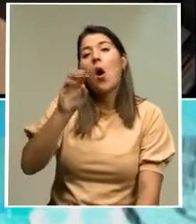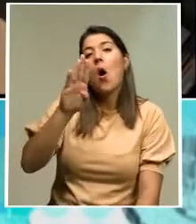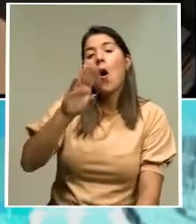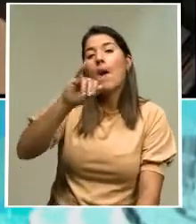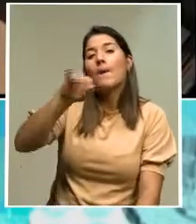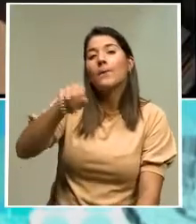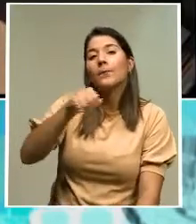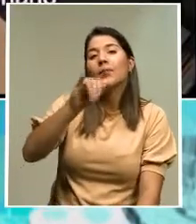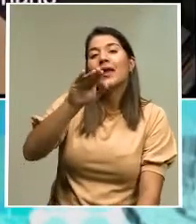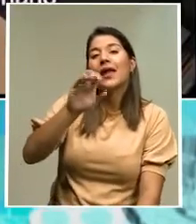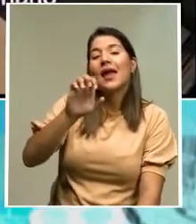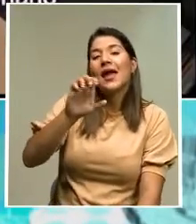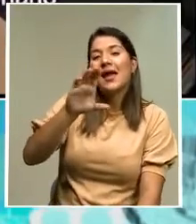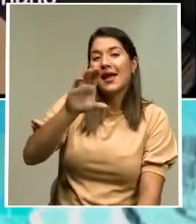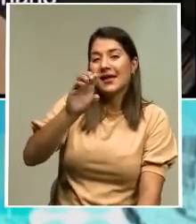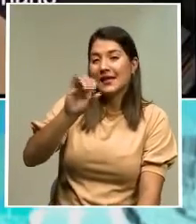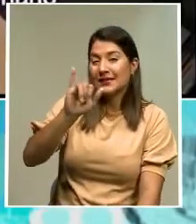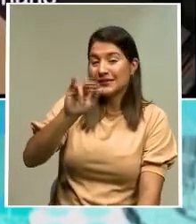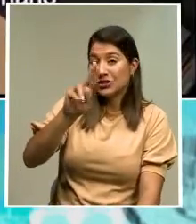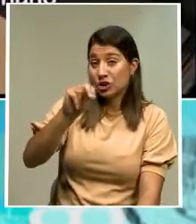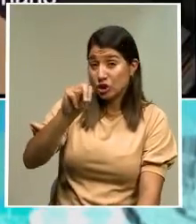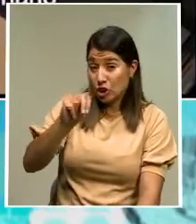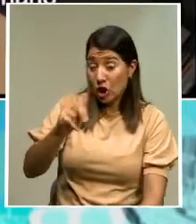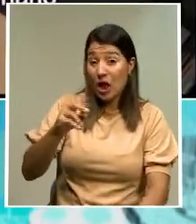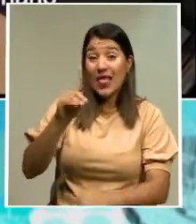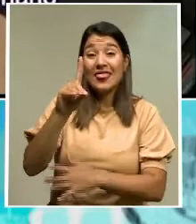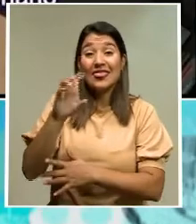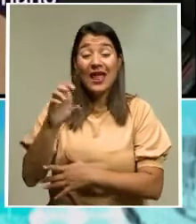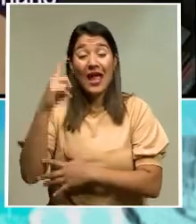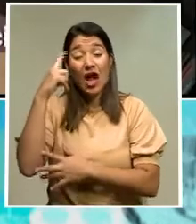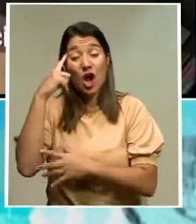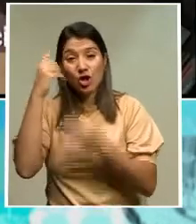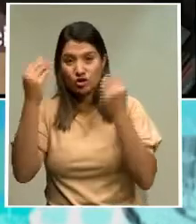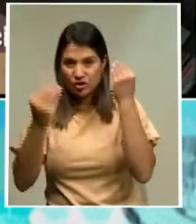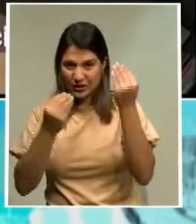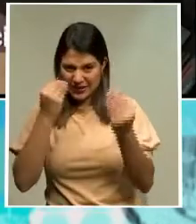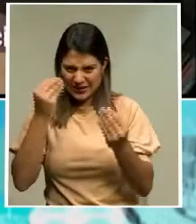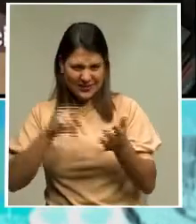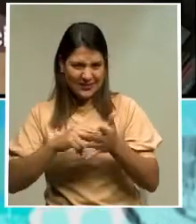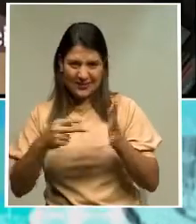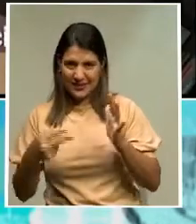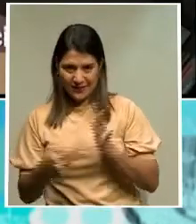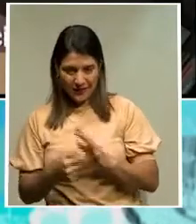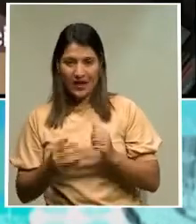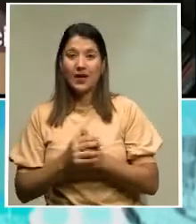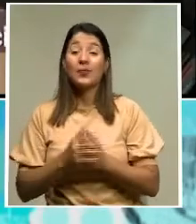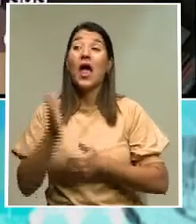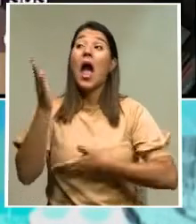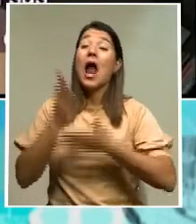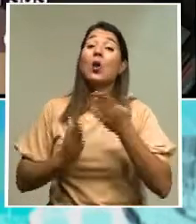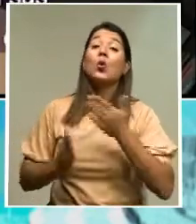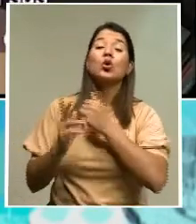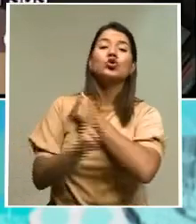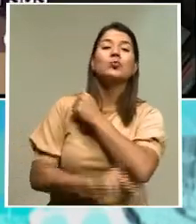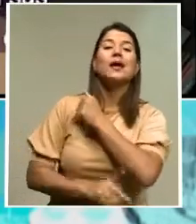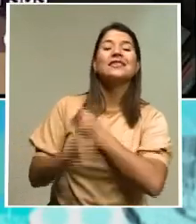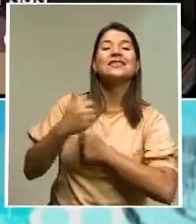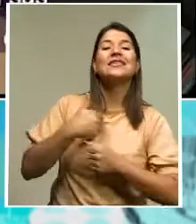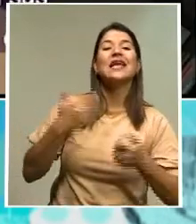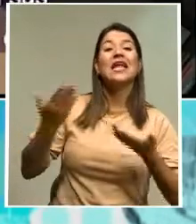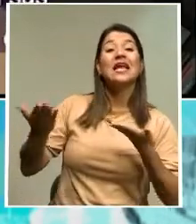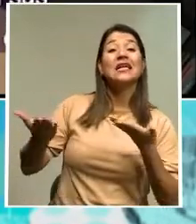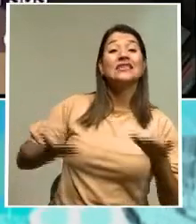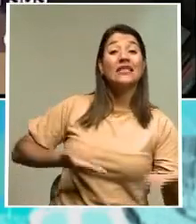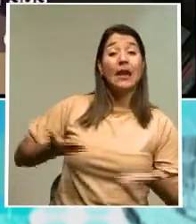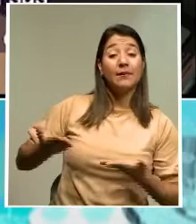entender. Esta es una situación o una oportunidad que se da sobre todo en países que tienen servicio militar, donde por